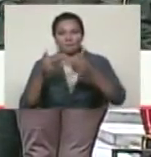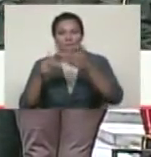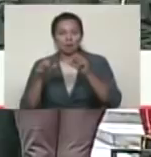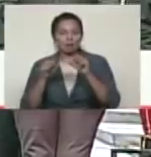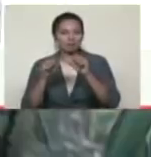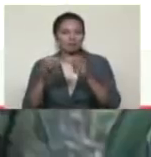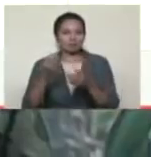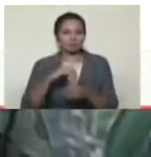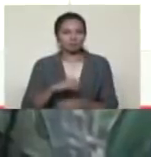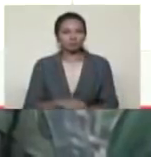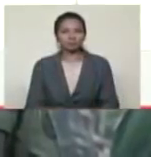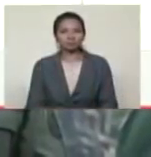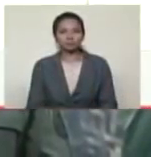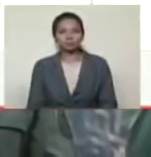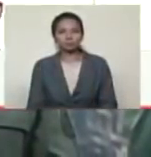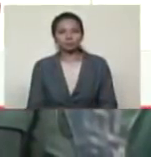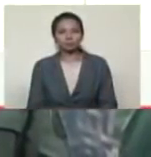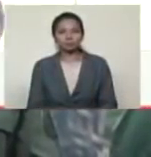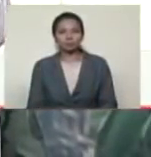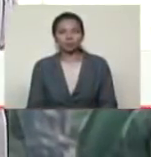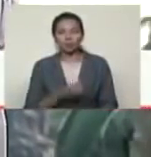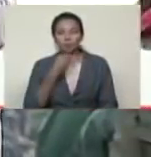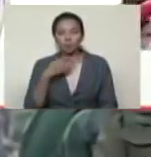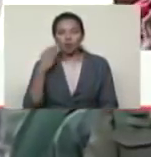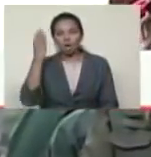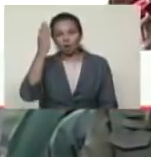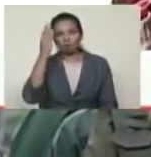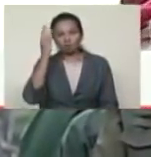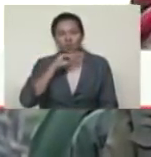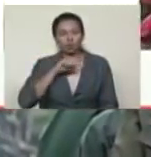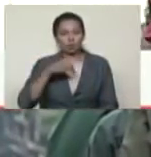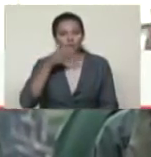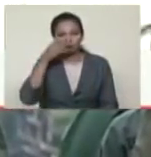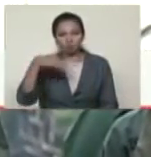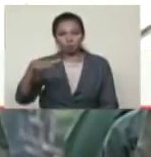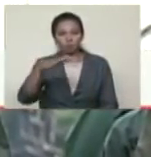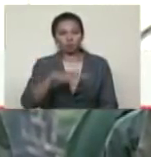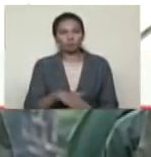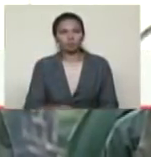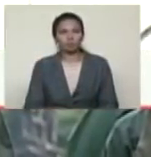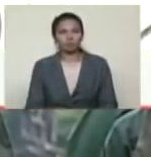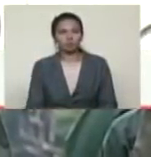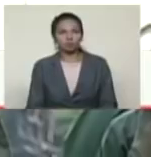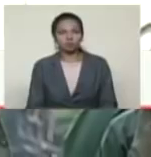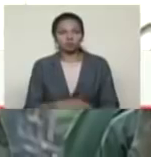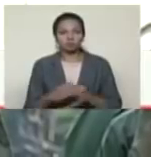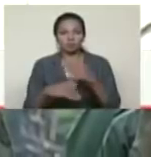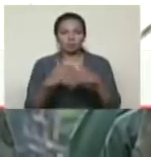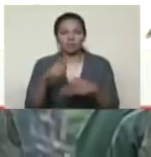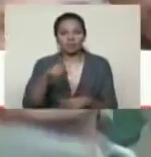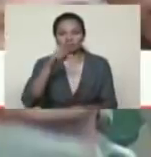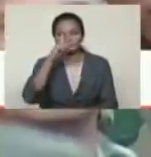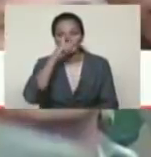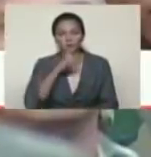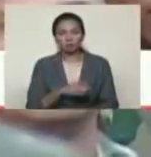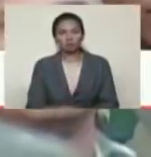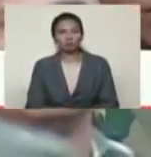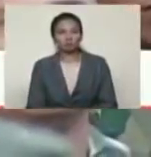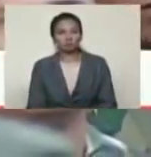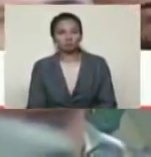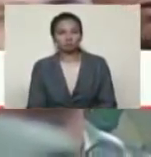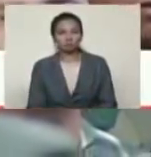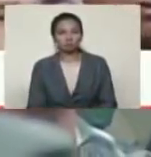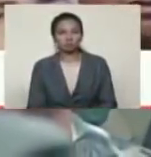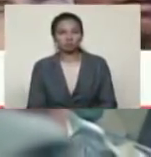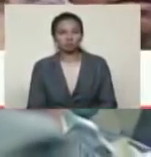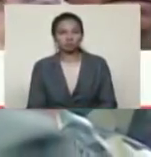avanzar. A buena conciencia ha dado muestra a nuestro pueblo en el transcurso de este año. Lo